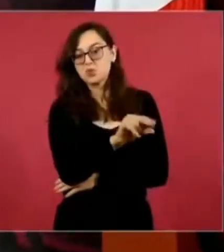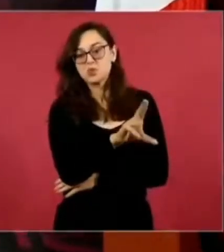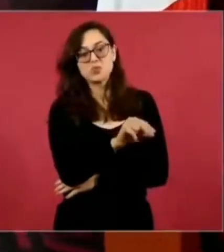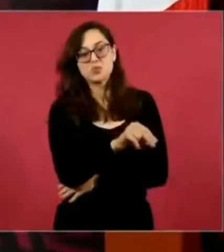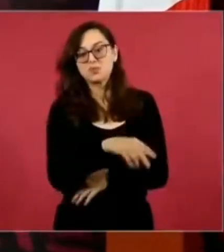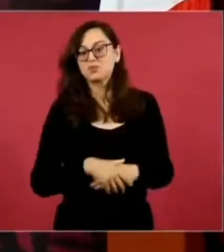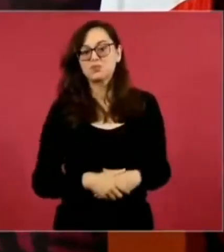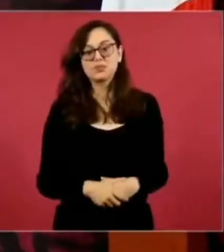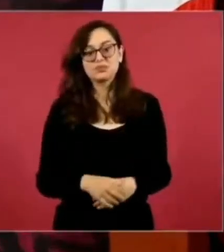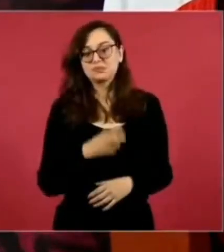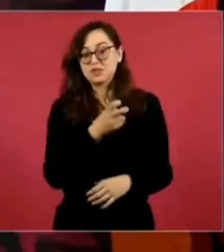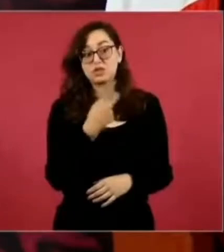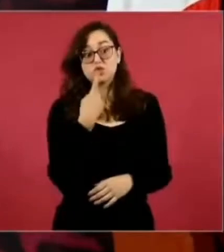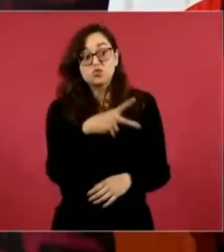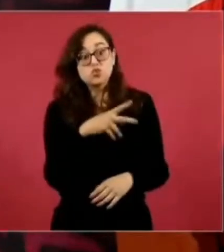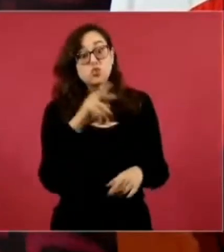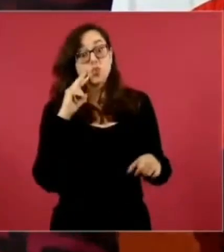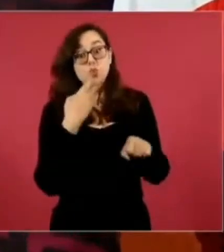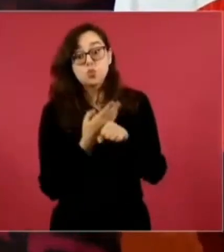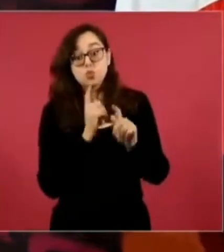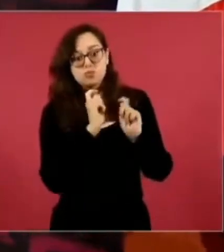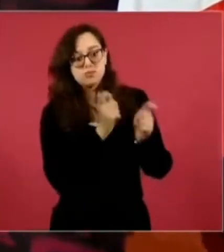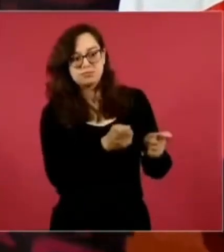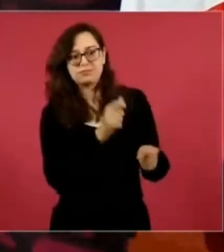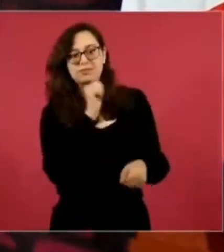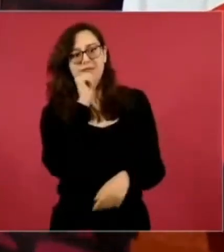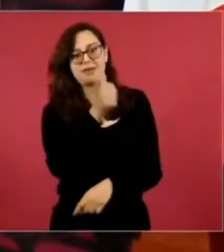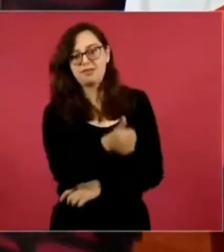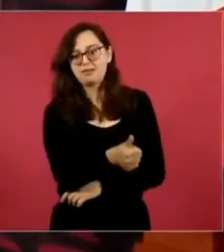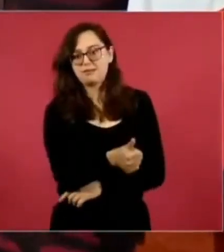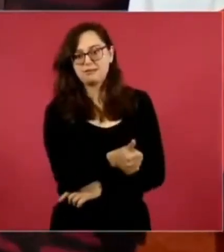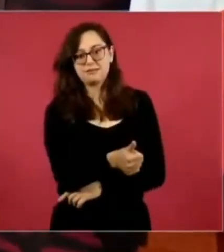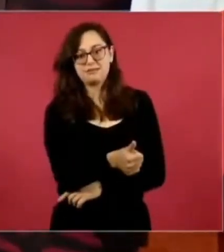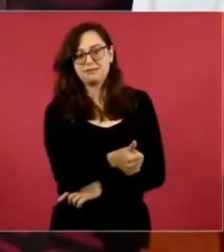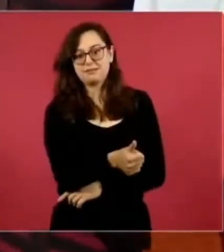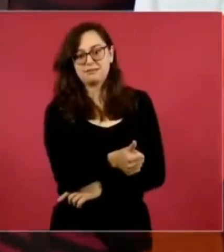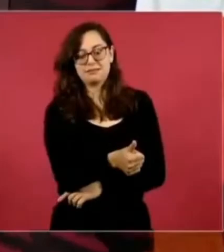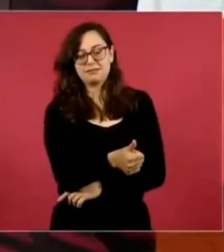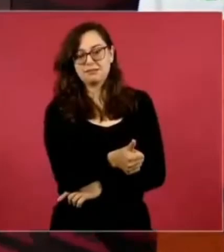Esa no es la función de un embajador.